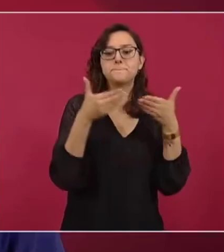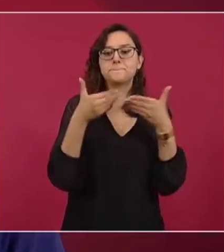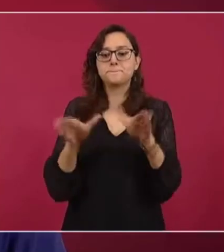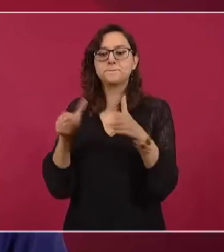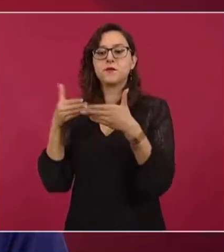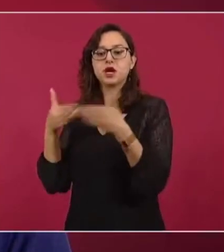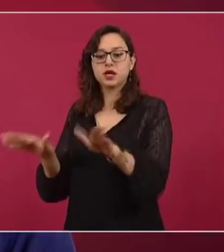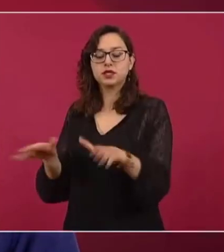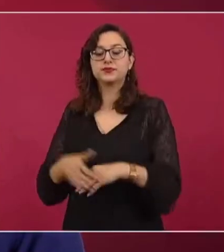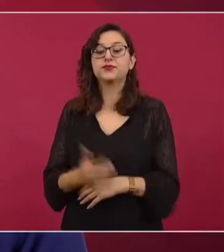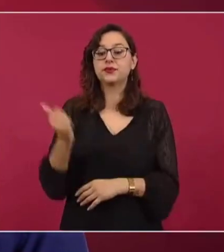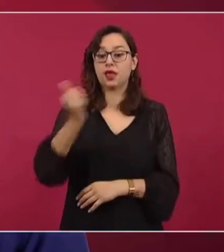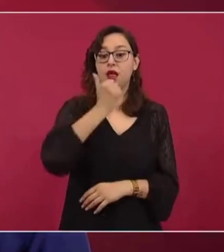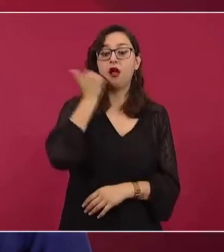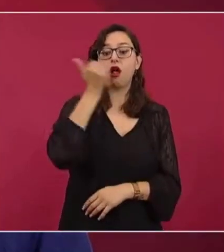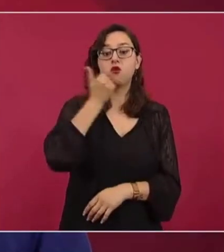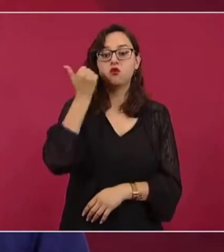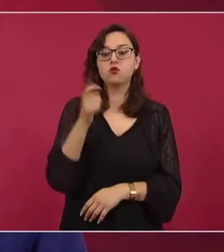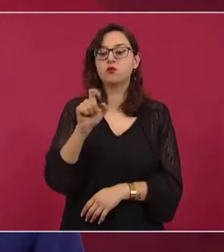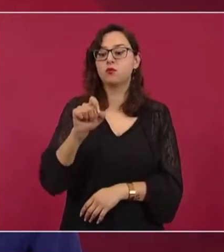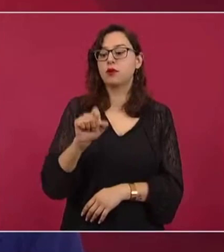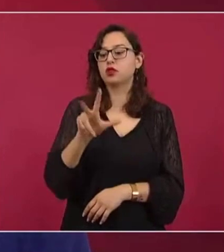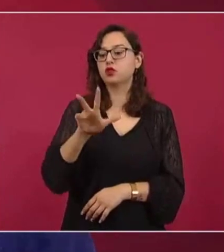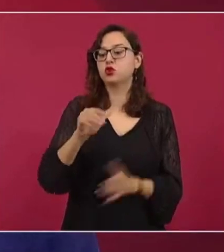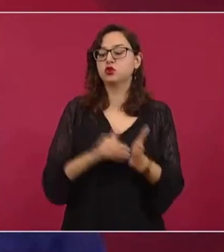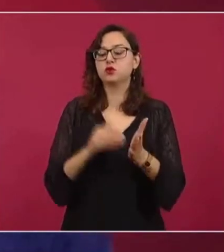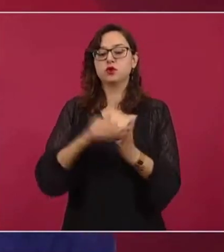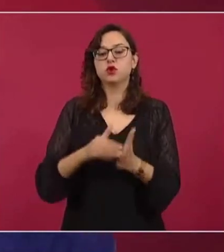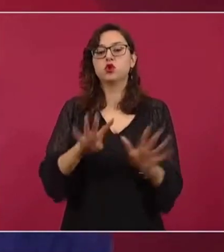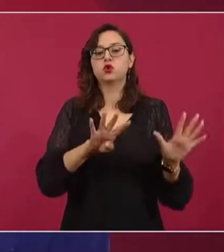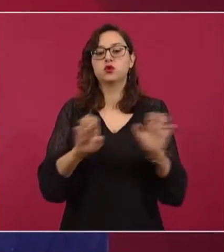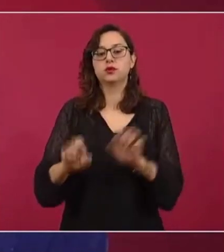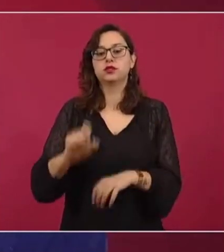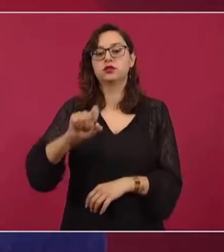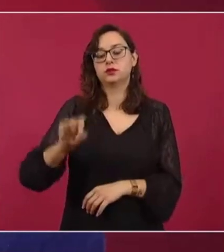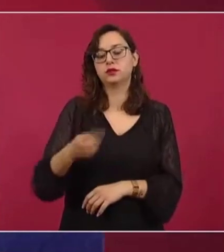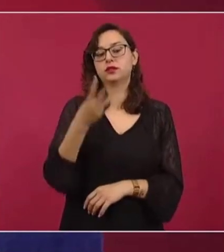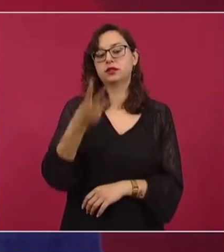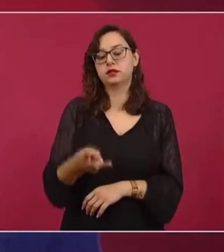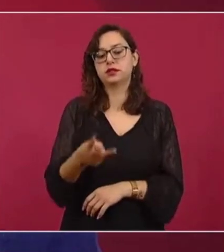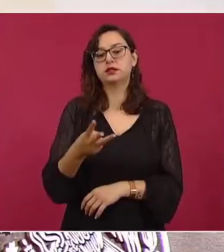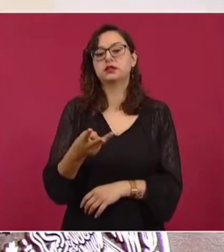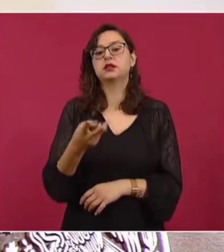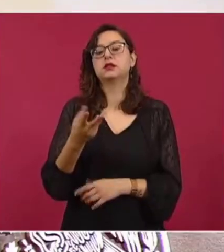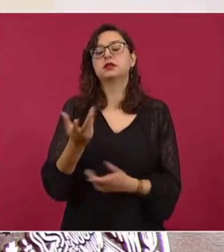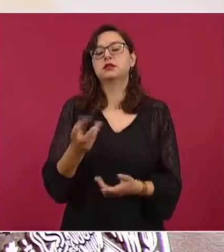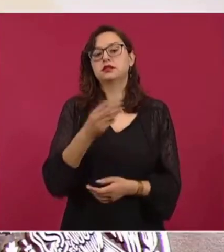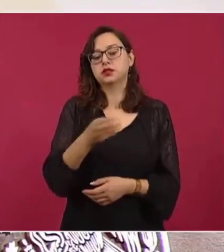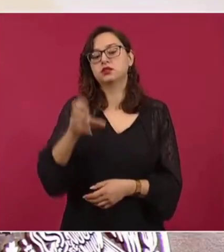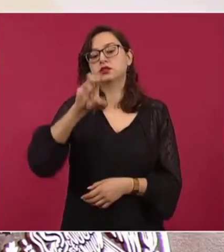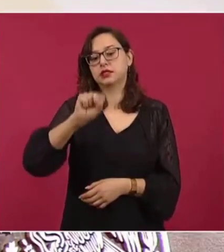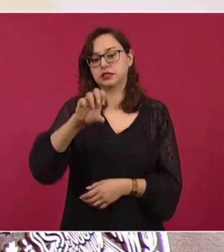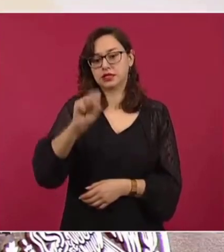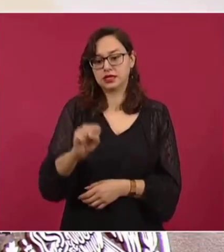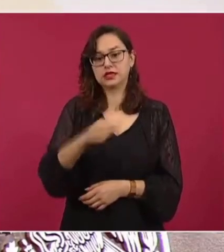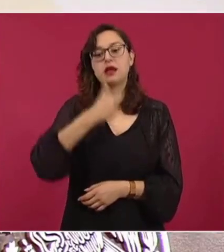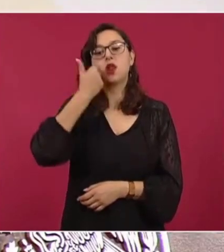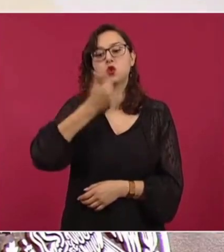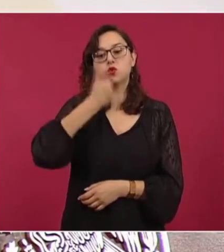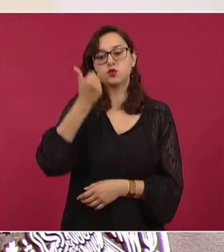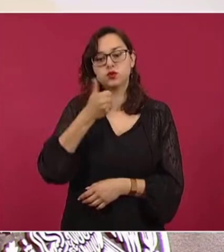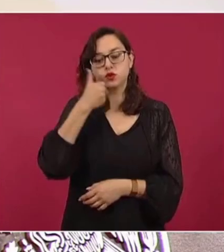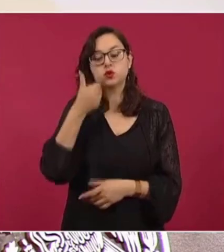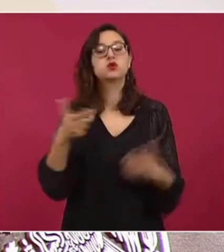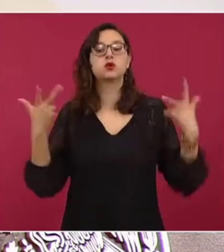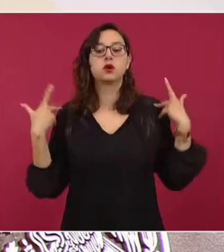alumnos, contamos ya con 28 millones 923 mil 260. Y en lo que se refiere a personal